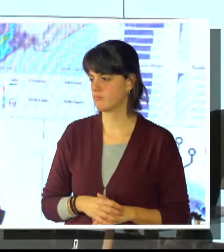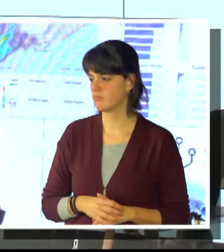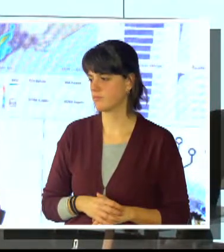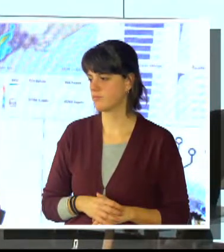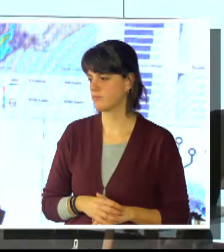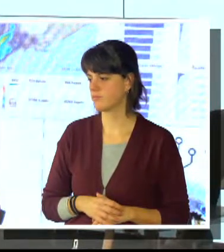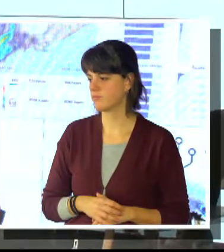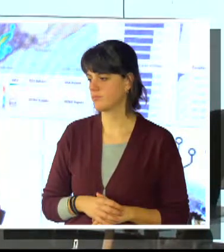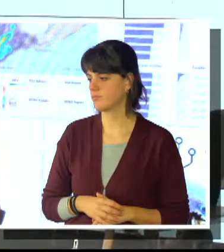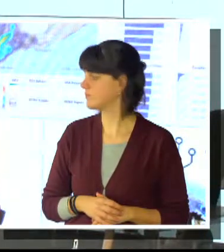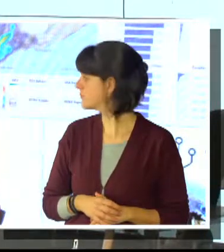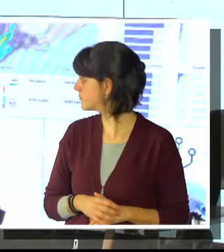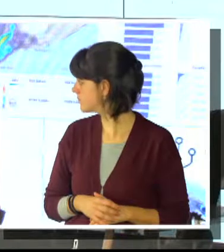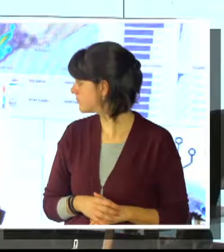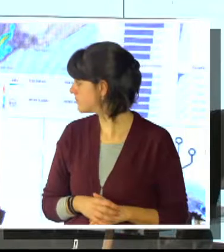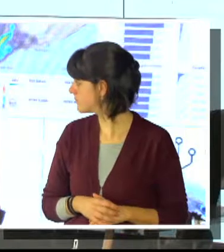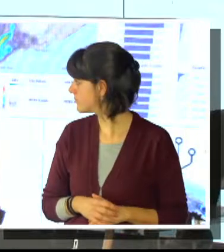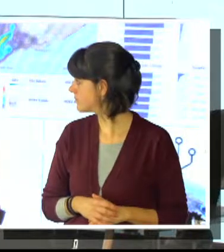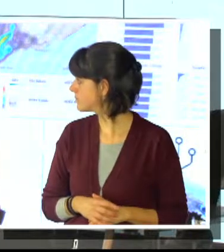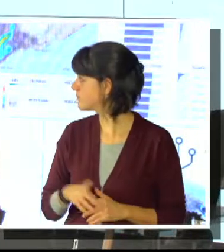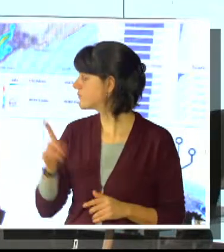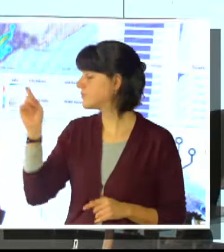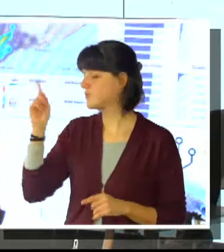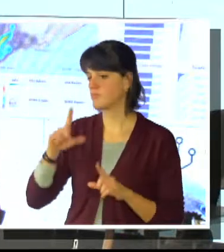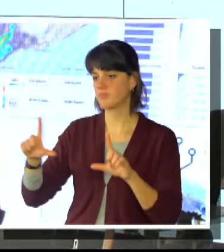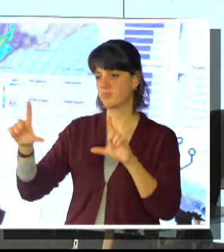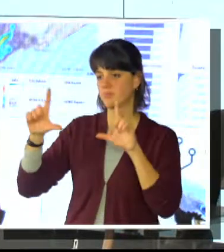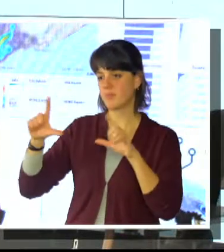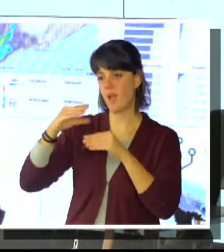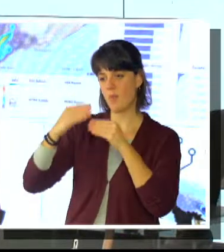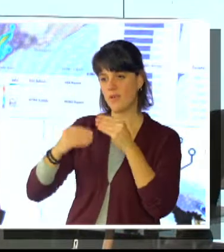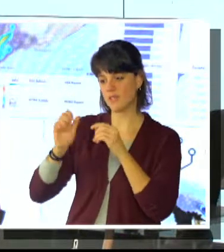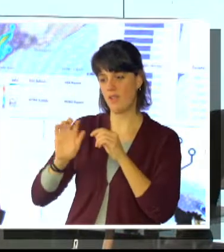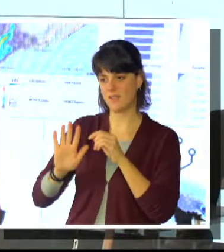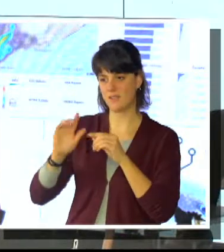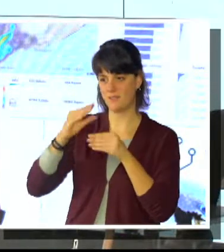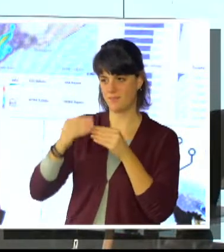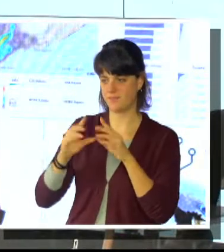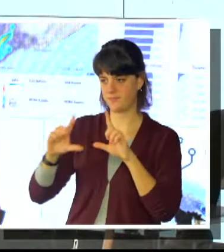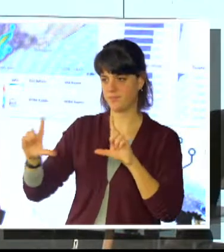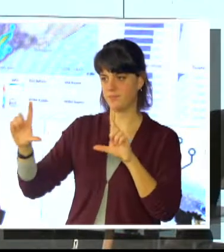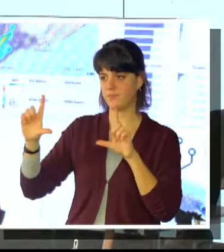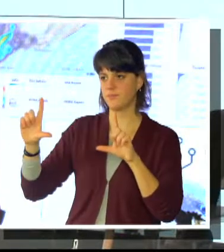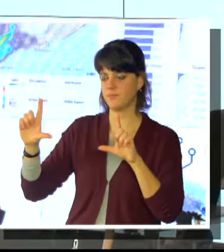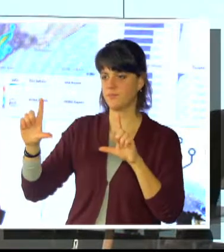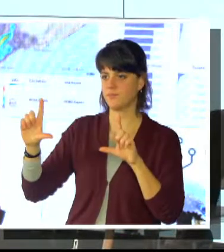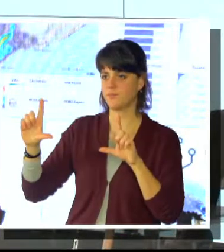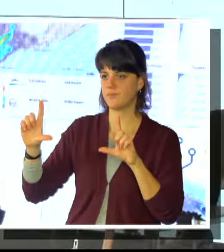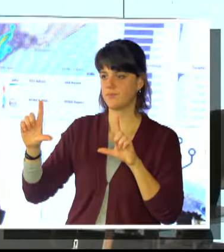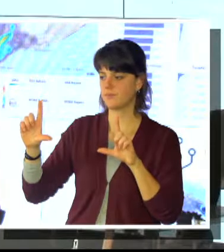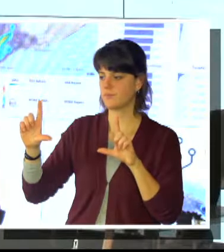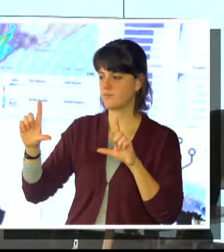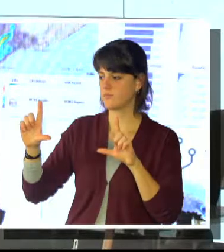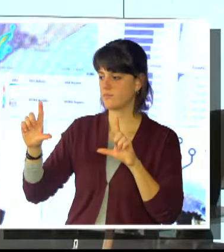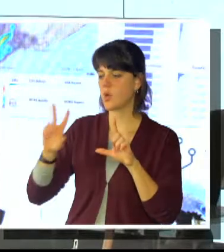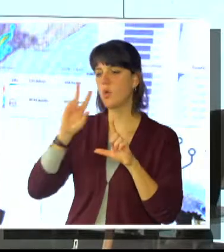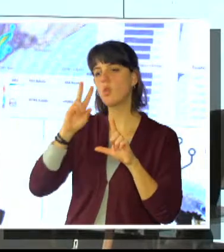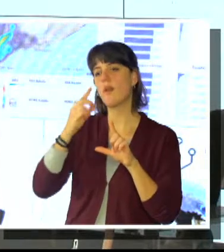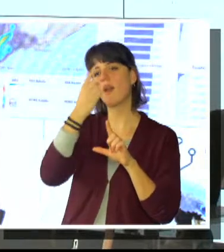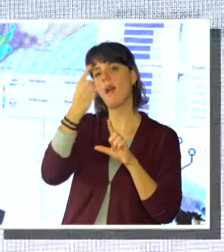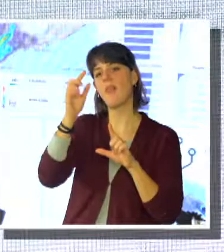Antes había una manera de analizar estas velocidades en las principales vías y era utilizando una aplicación como la que estoy mostrando, en